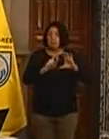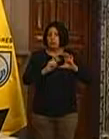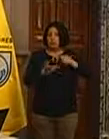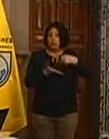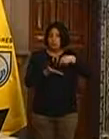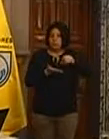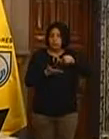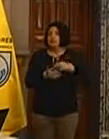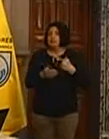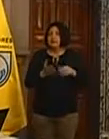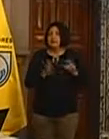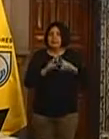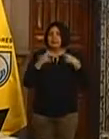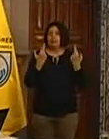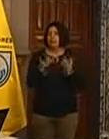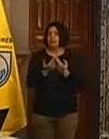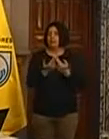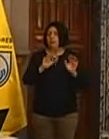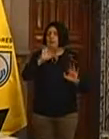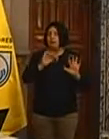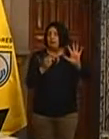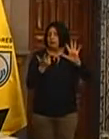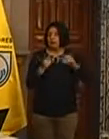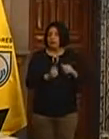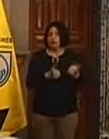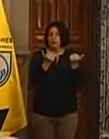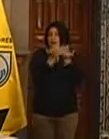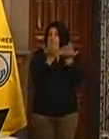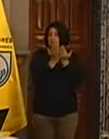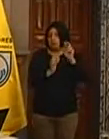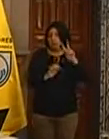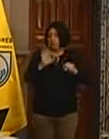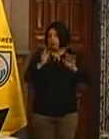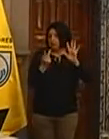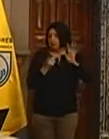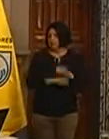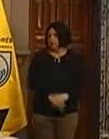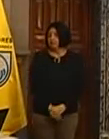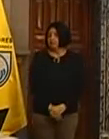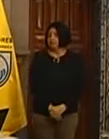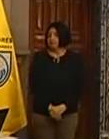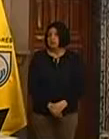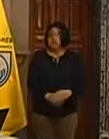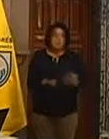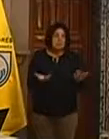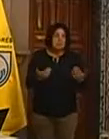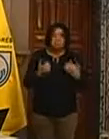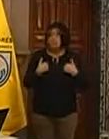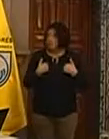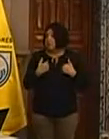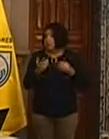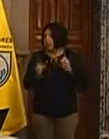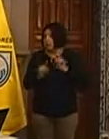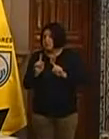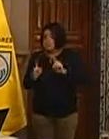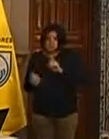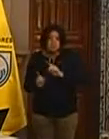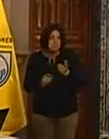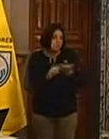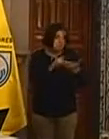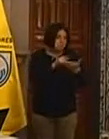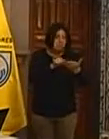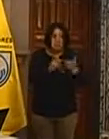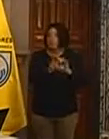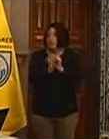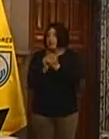de la sesión ordinaria de fecha 18 de abril del año 2017. Si tienen alguna observación, es el momento de